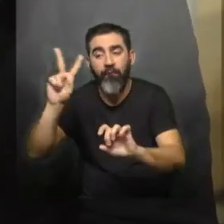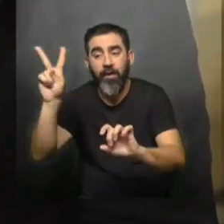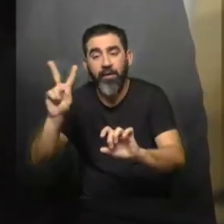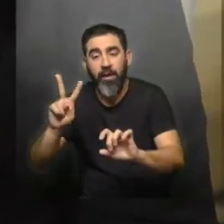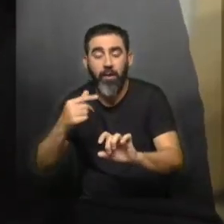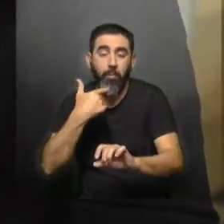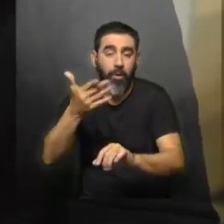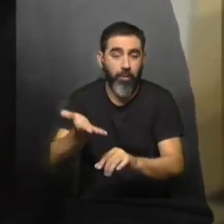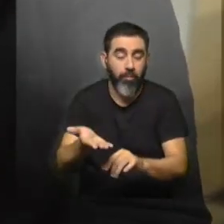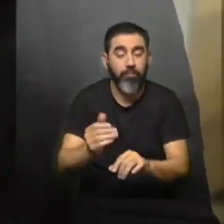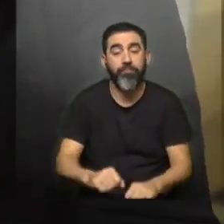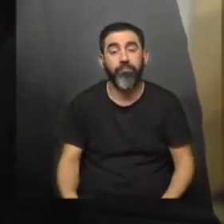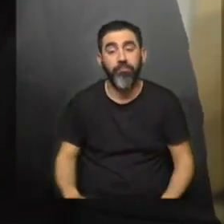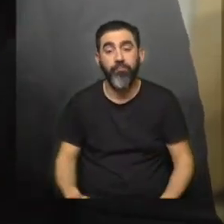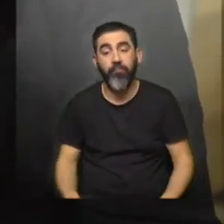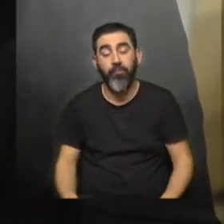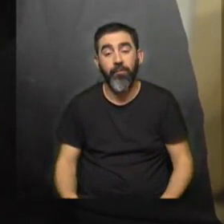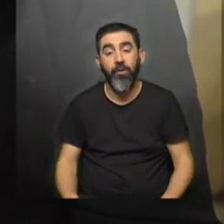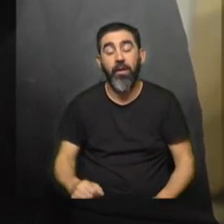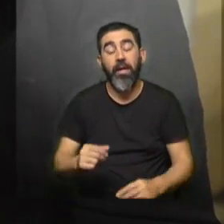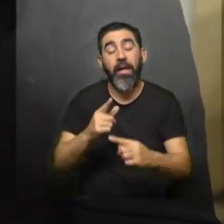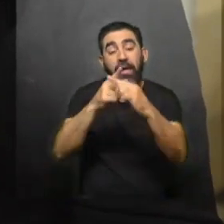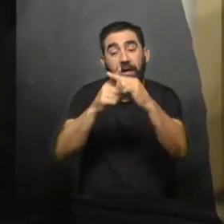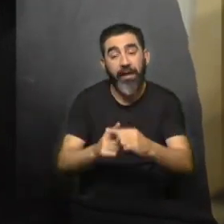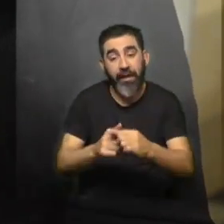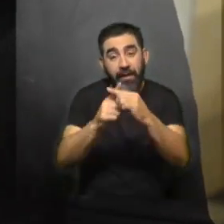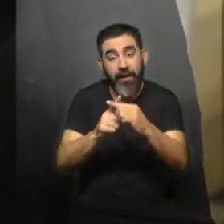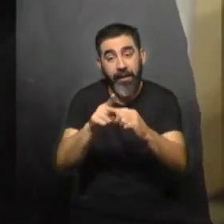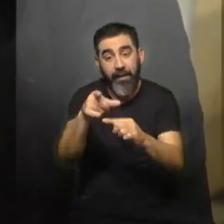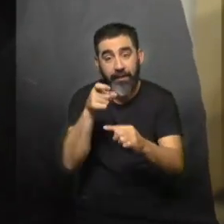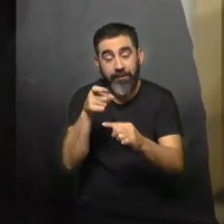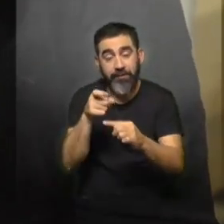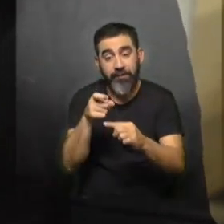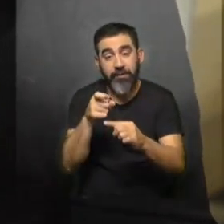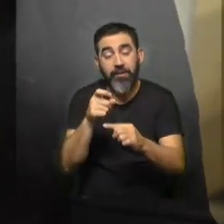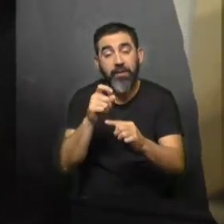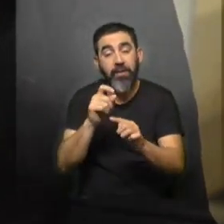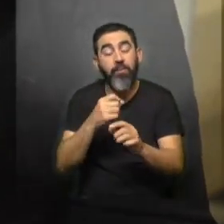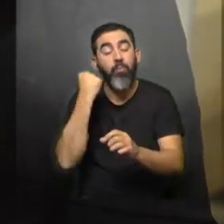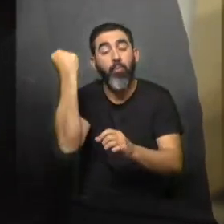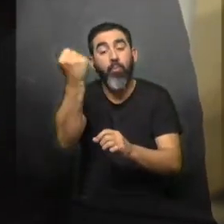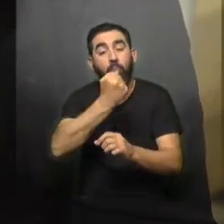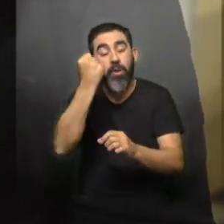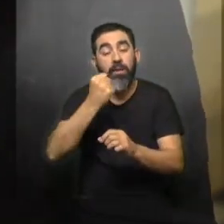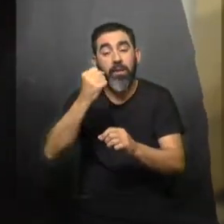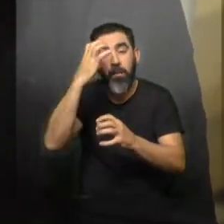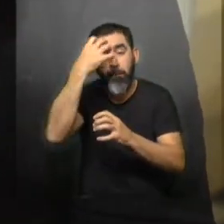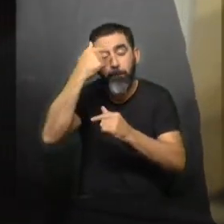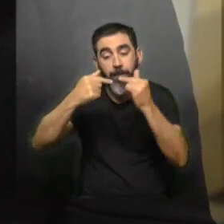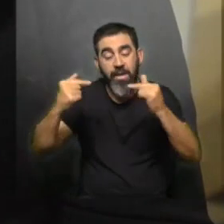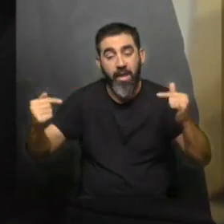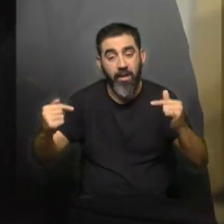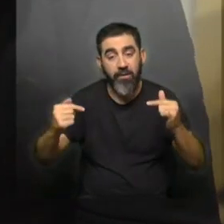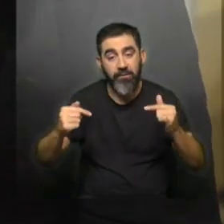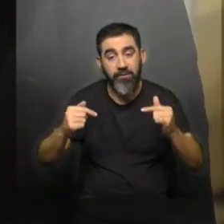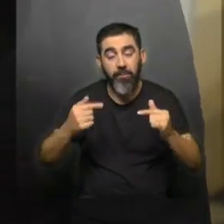por ejemplo. En el caso de la difracción de rayos X, las estructuras cristalinas es muy útil para la parte de minerales o de materiales